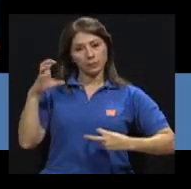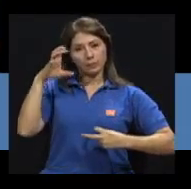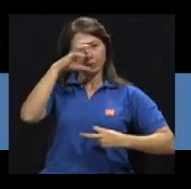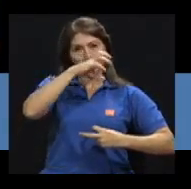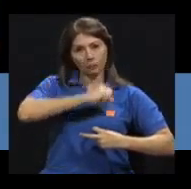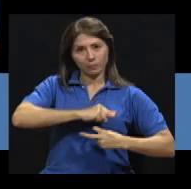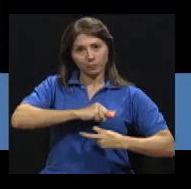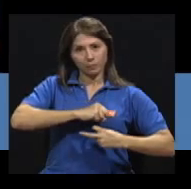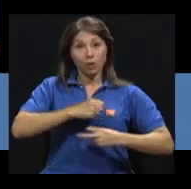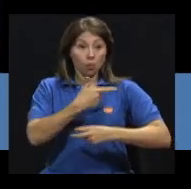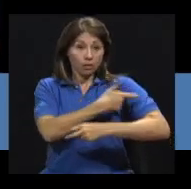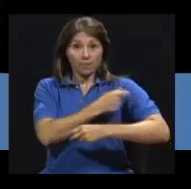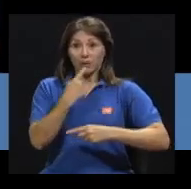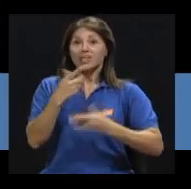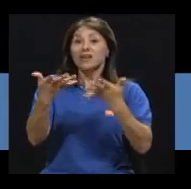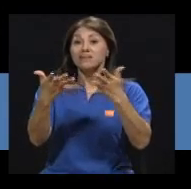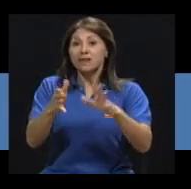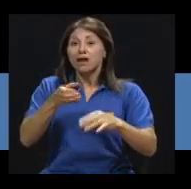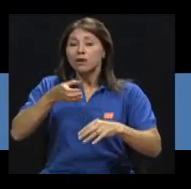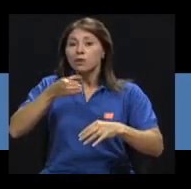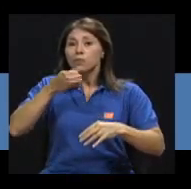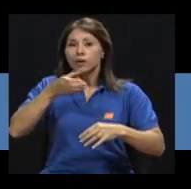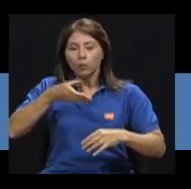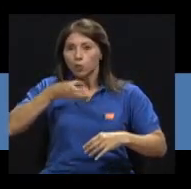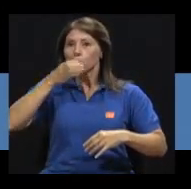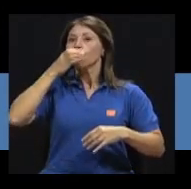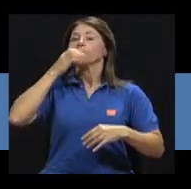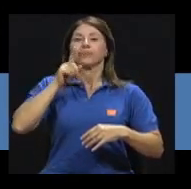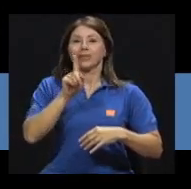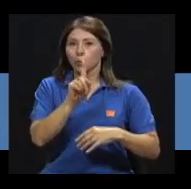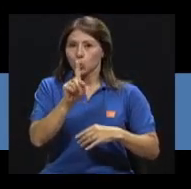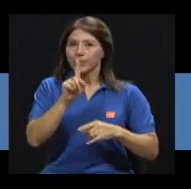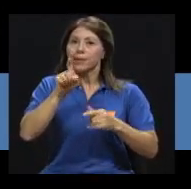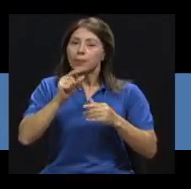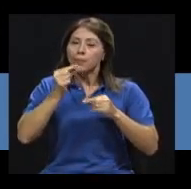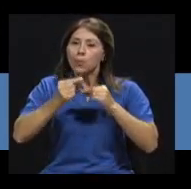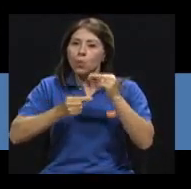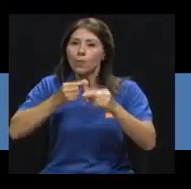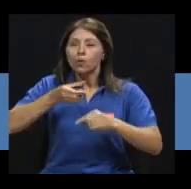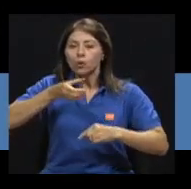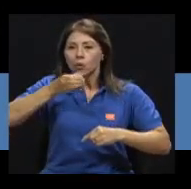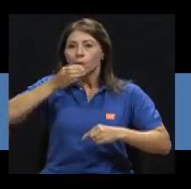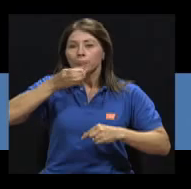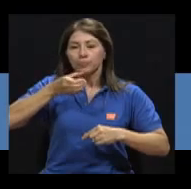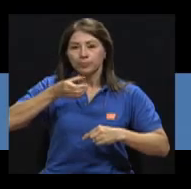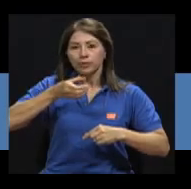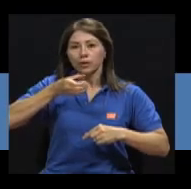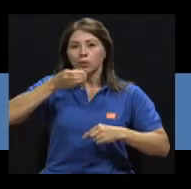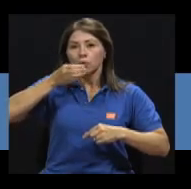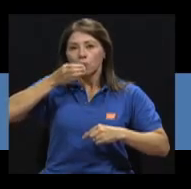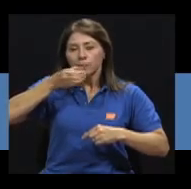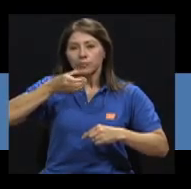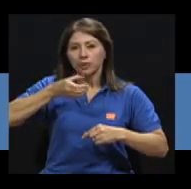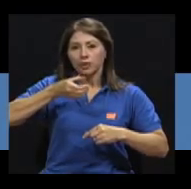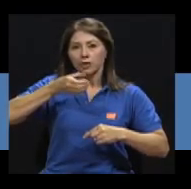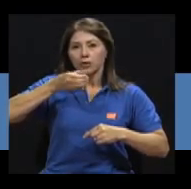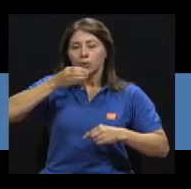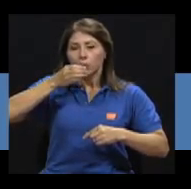Ingiéralo en el momento que se le indique, dando pequeños sorbos. Escuche atentamente y siga las